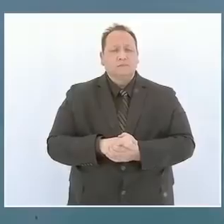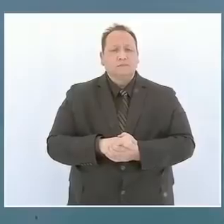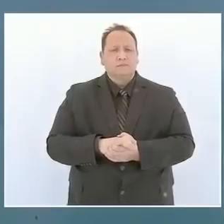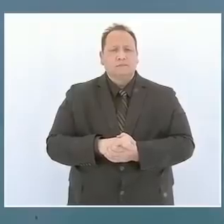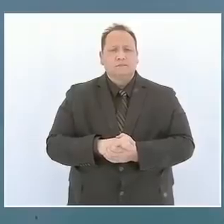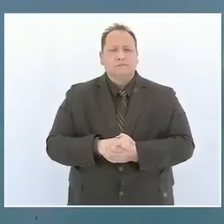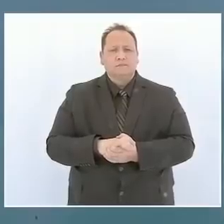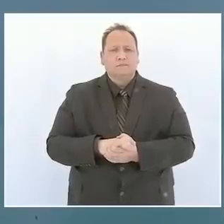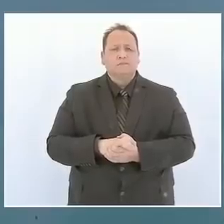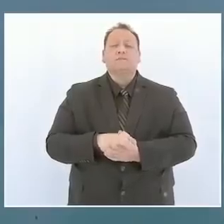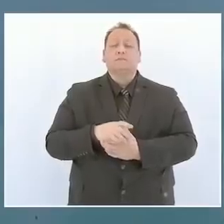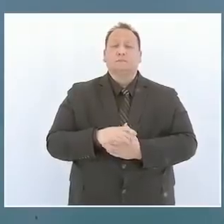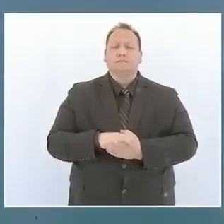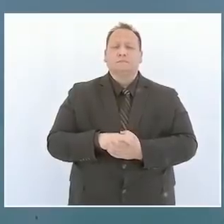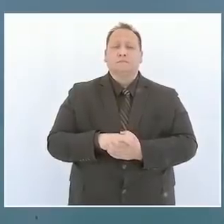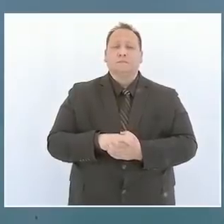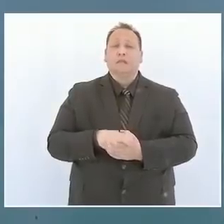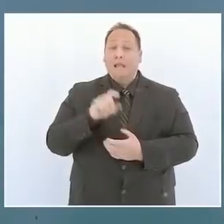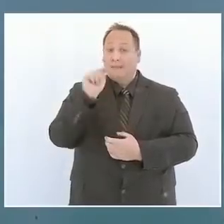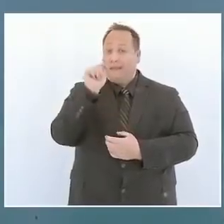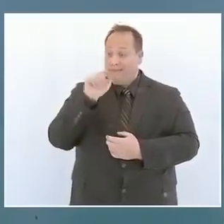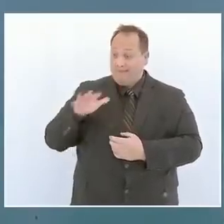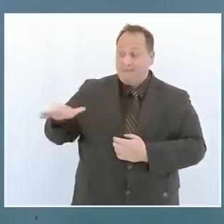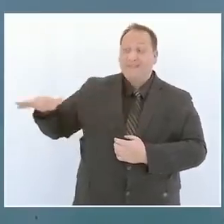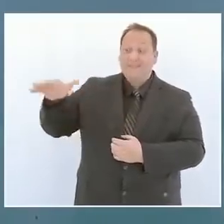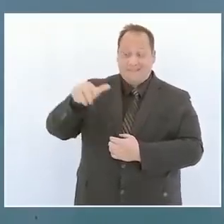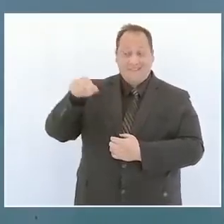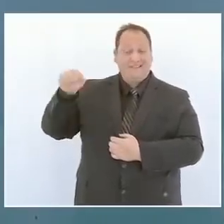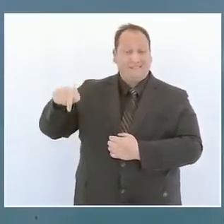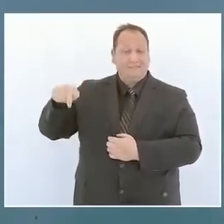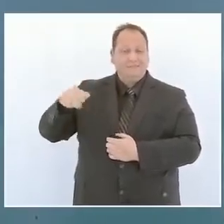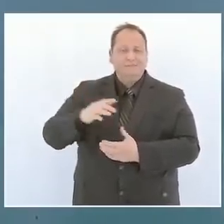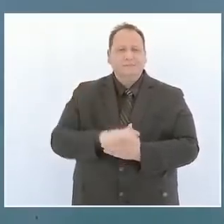Aquí en Tecate